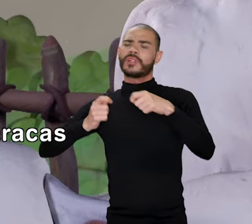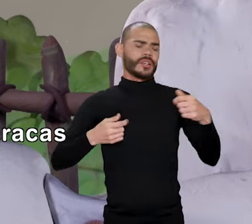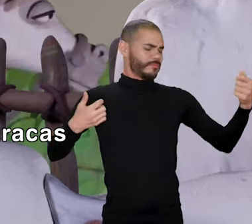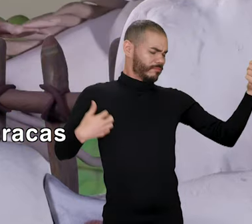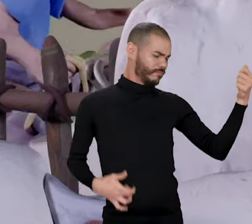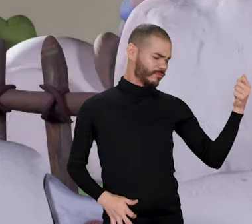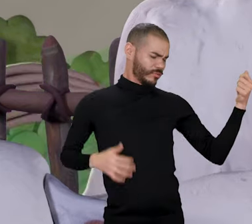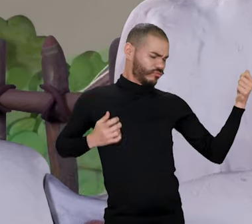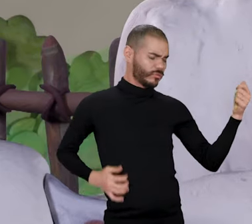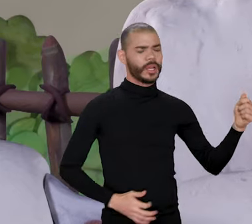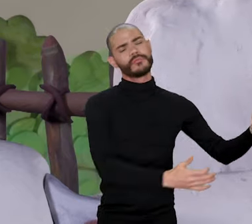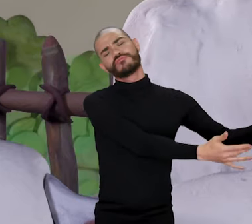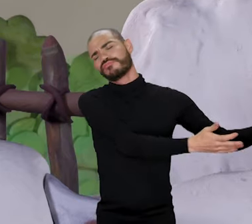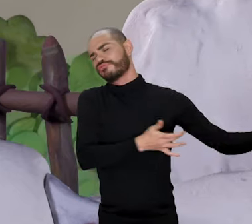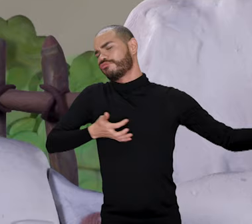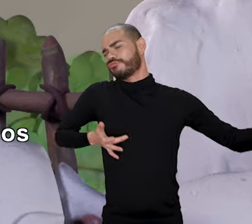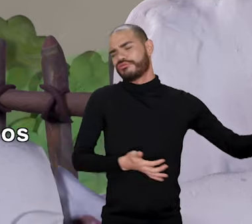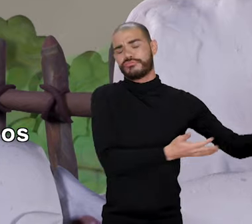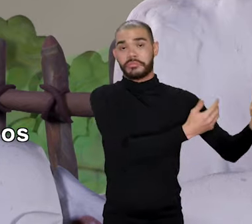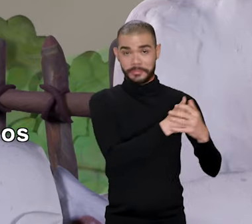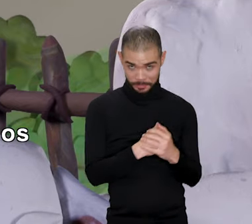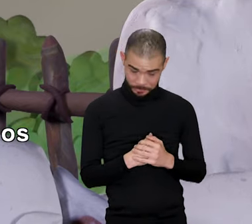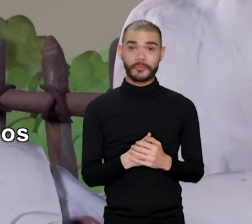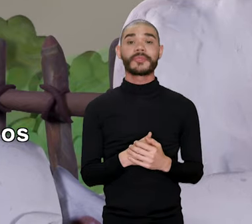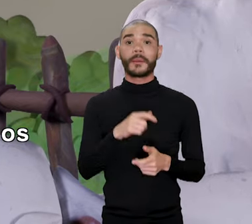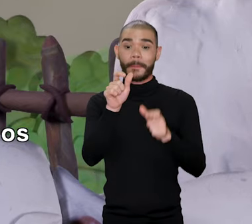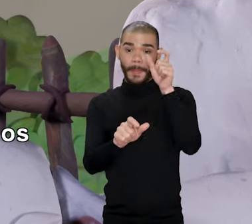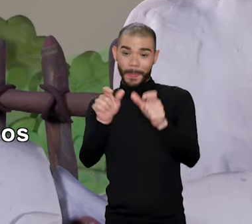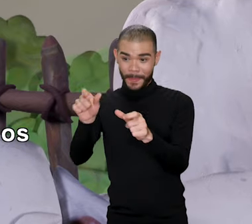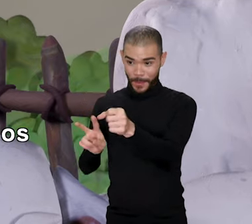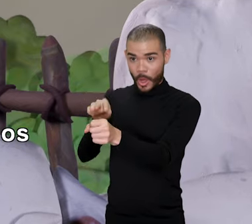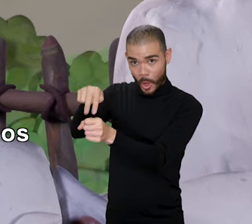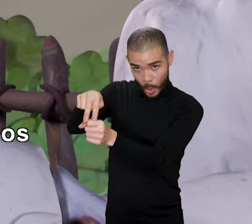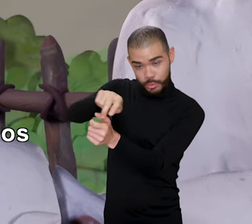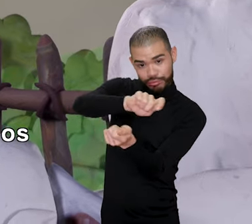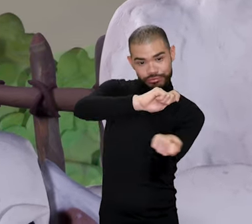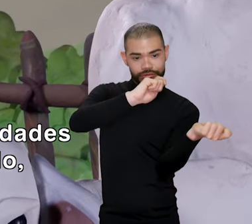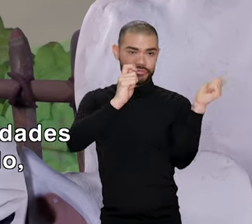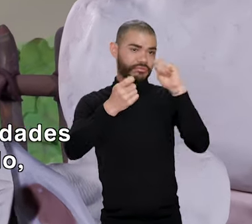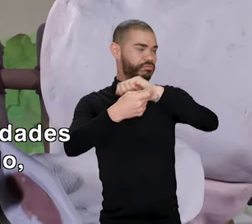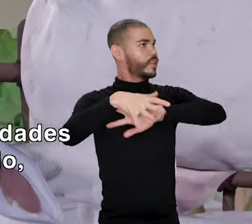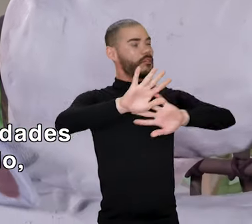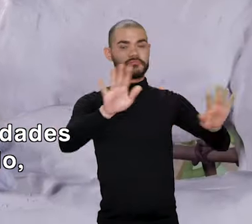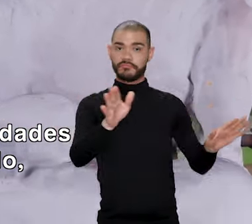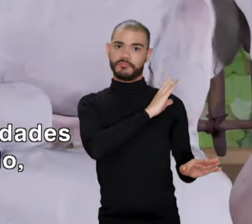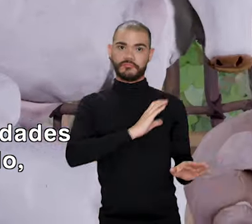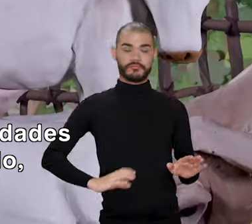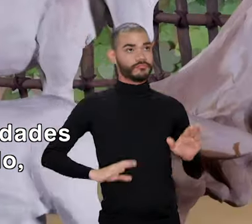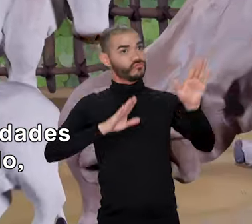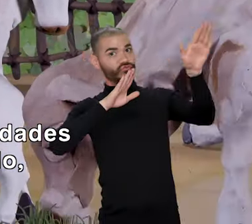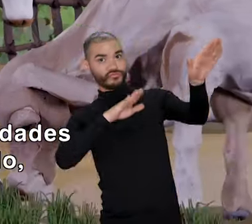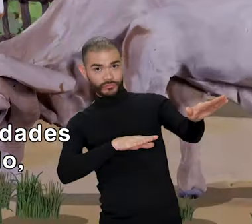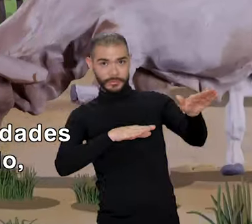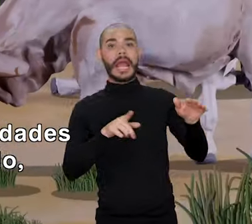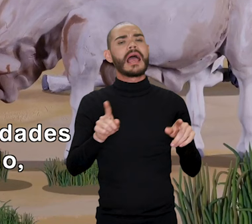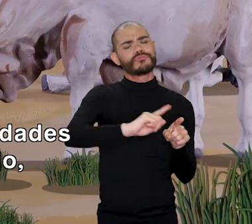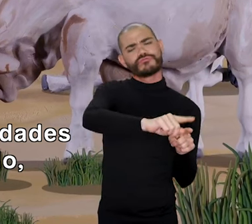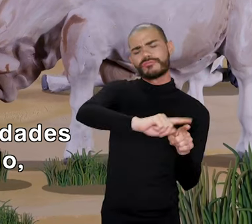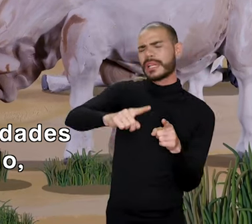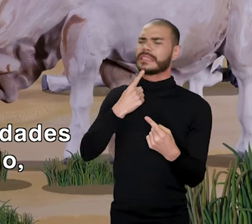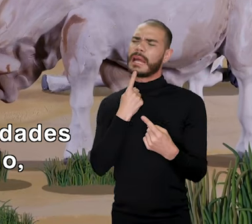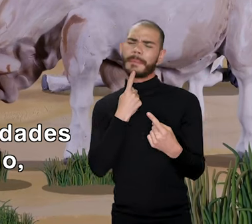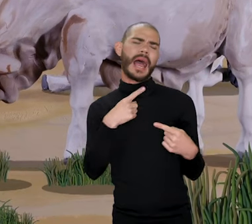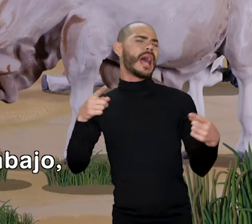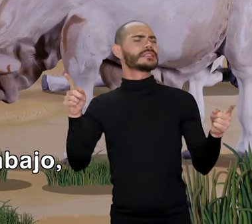indígena. En las haciendas, los indígenas cristianizados y los mestizos desarrollaron distintas habilidades para el manejo